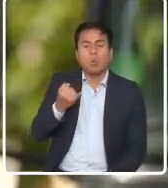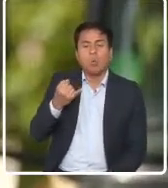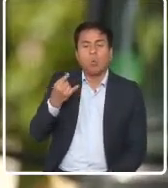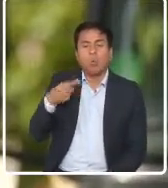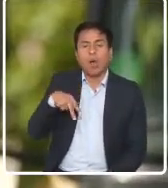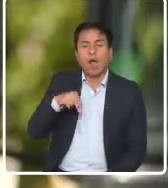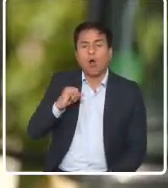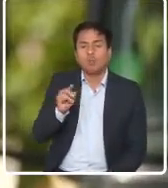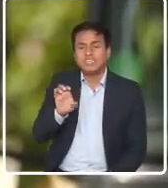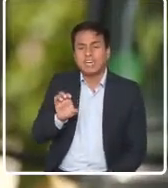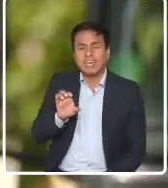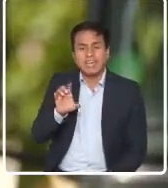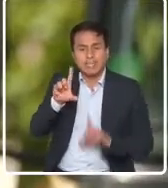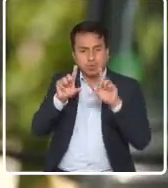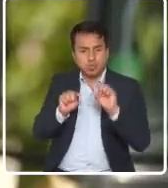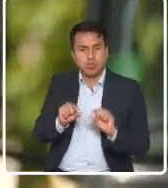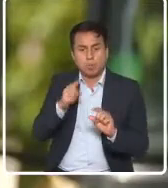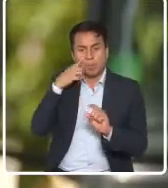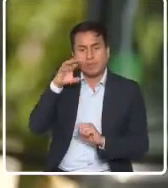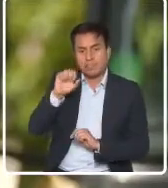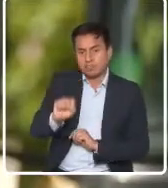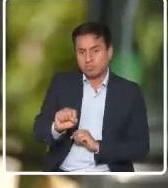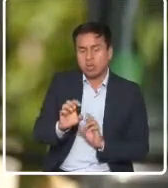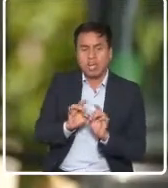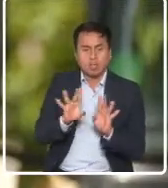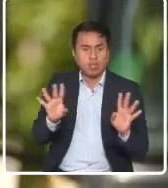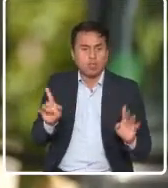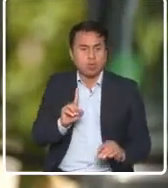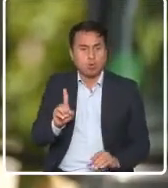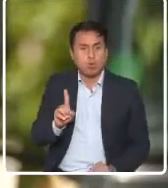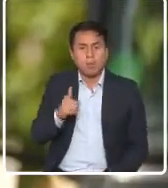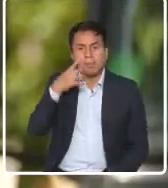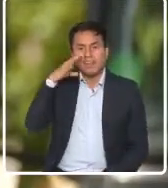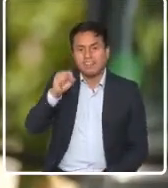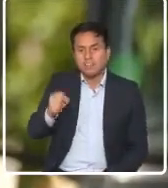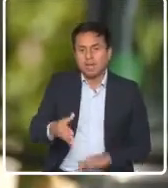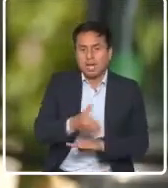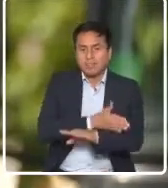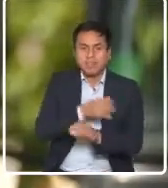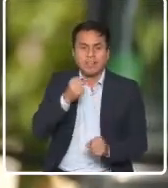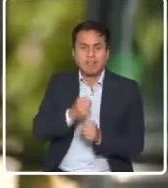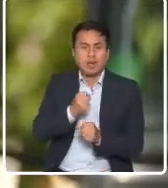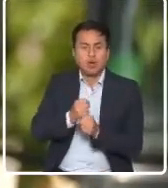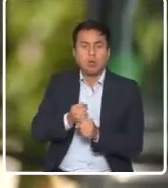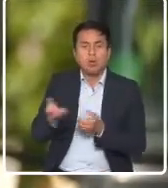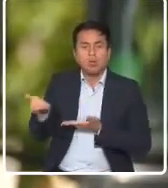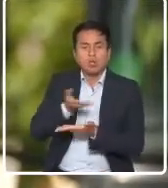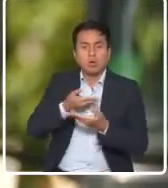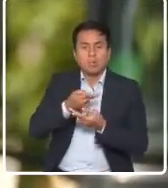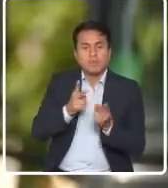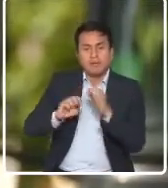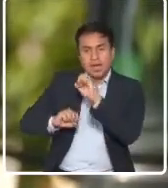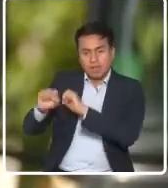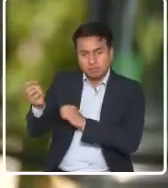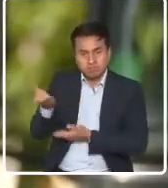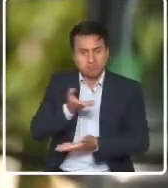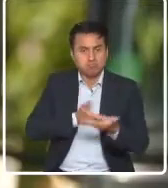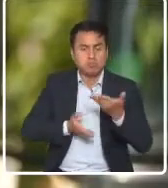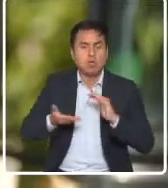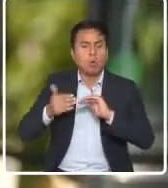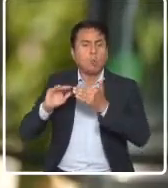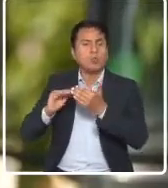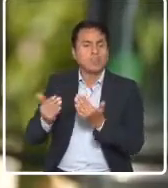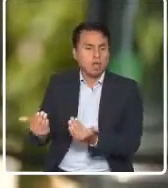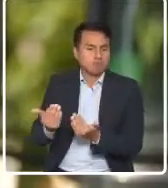disminuido, producto de la prevención, porque esto no es casualidad, producto de la prevención y del trabajo público-privado y la colaboración de la